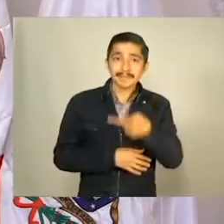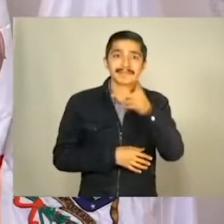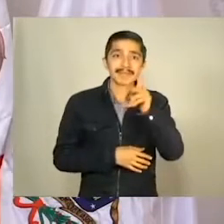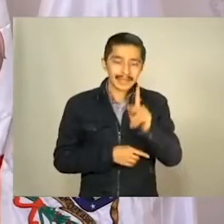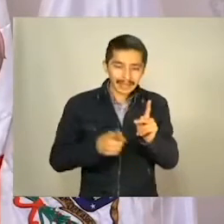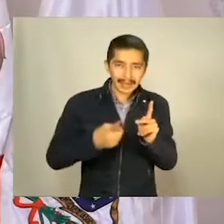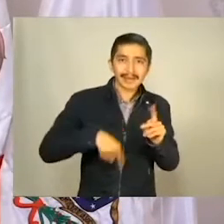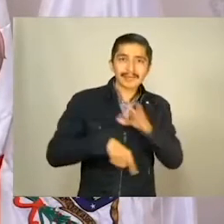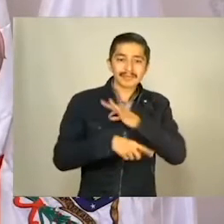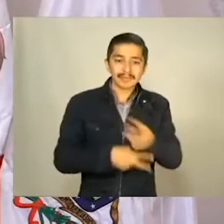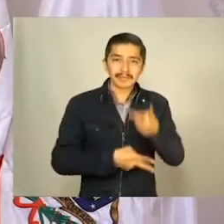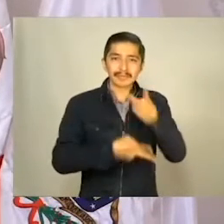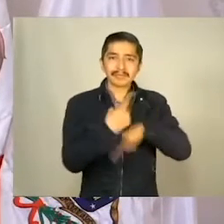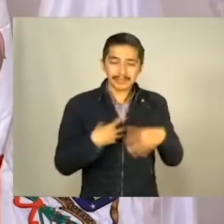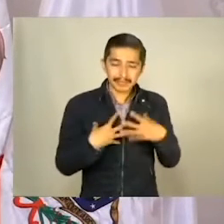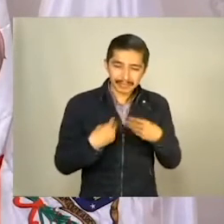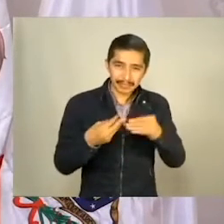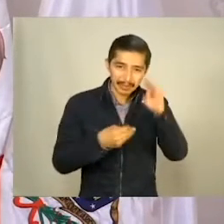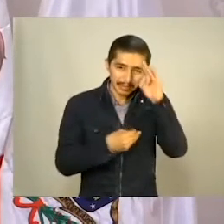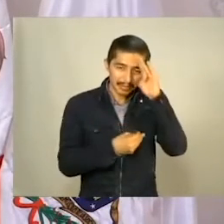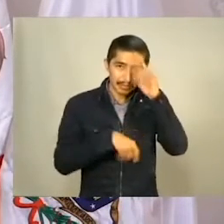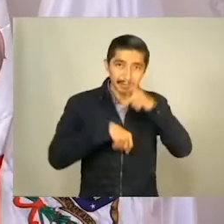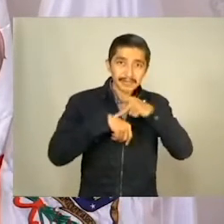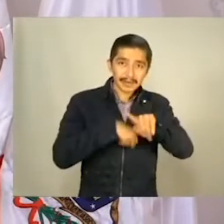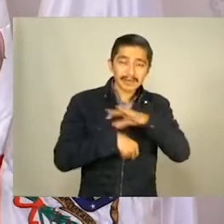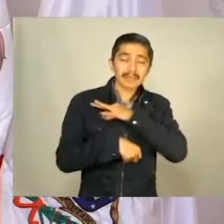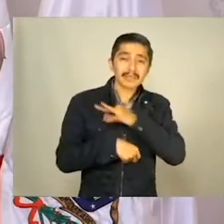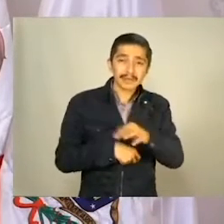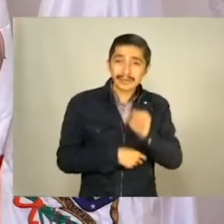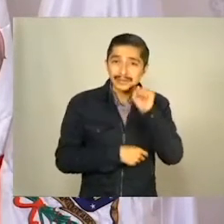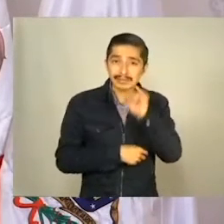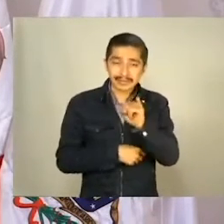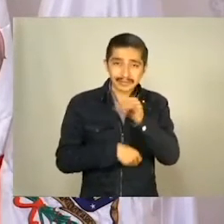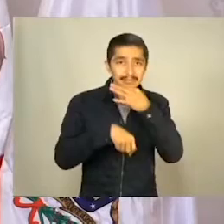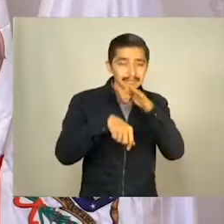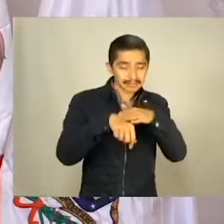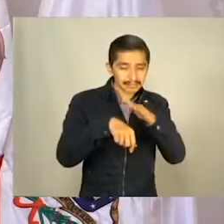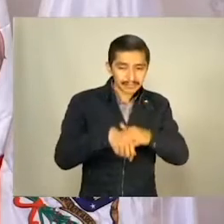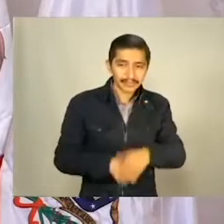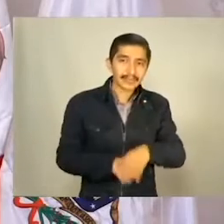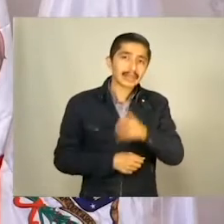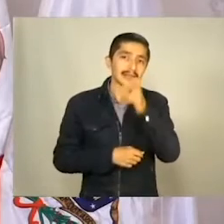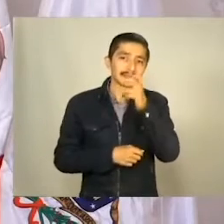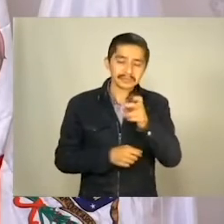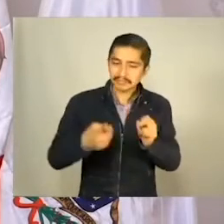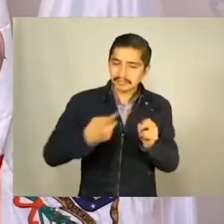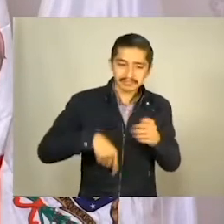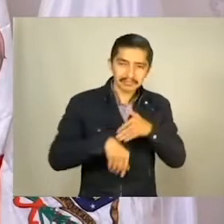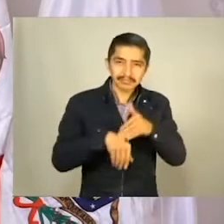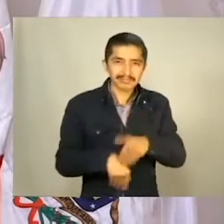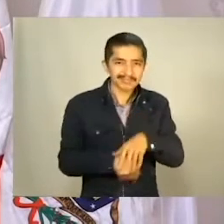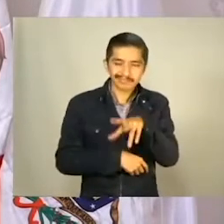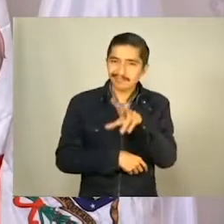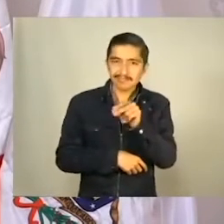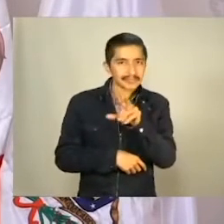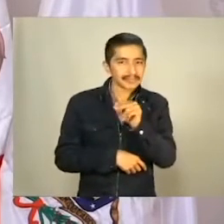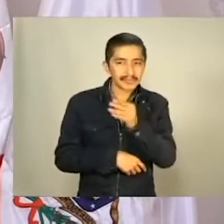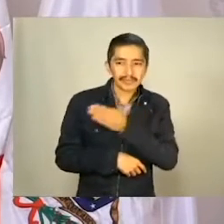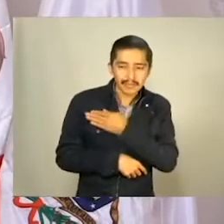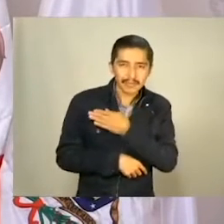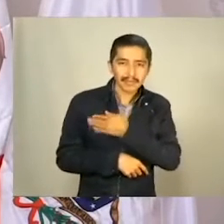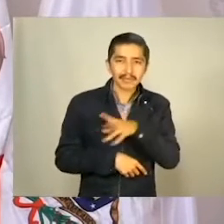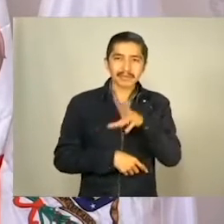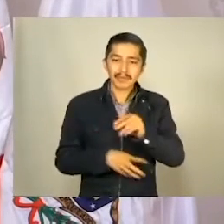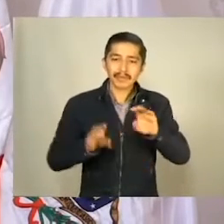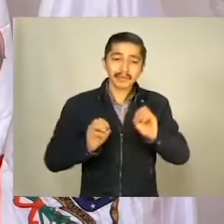exentos del peligro, no estamos fuera del riesgo. Por lo tanto, no vamos a bajar la guardia, no vamos a